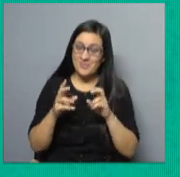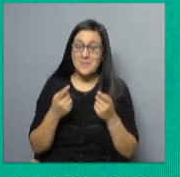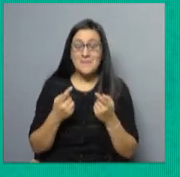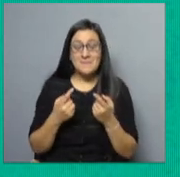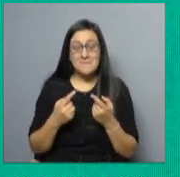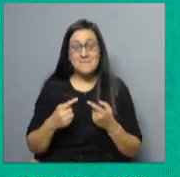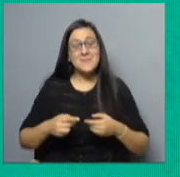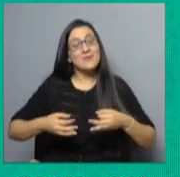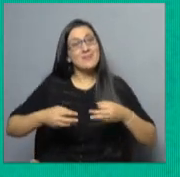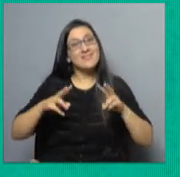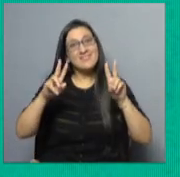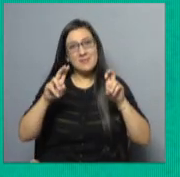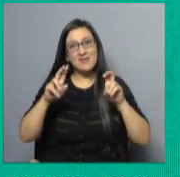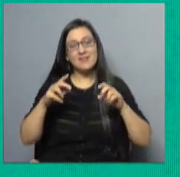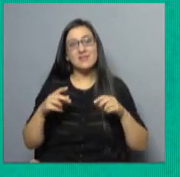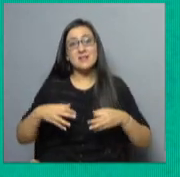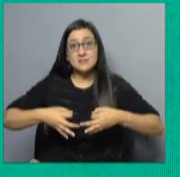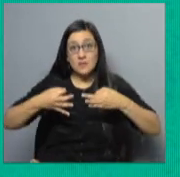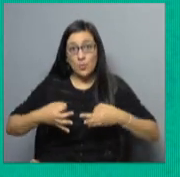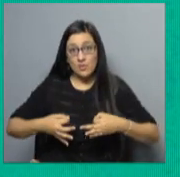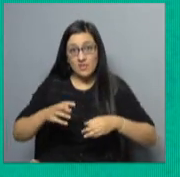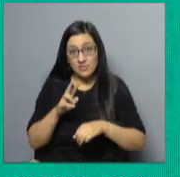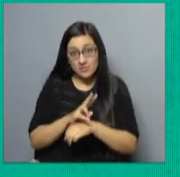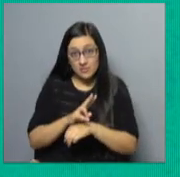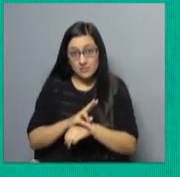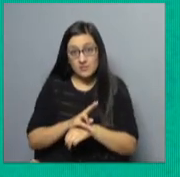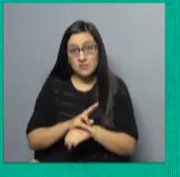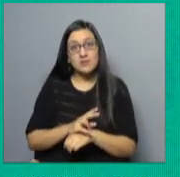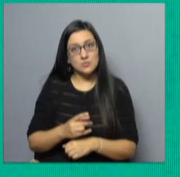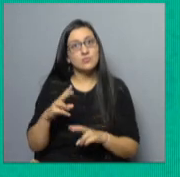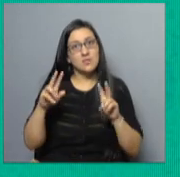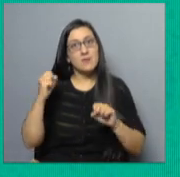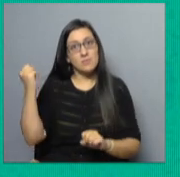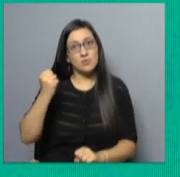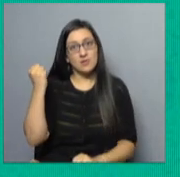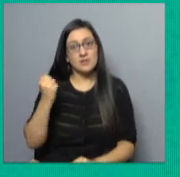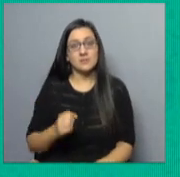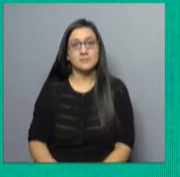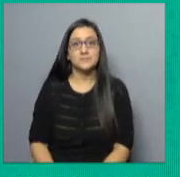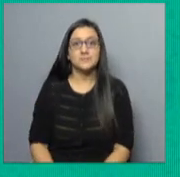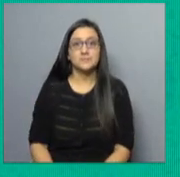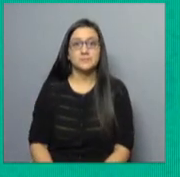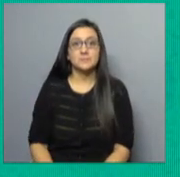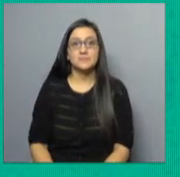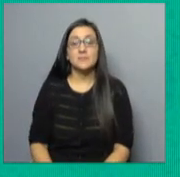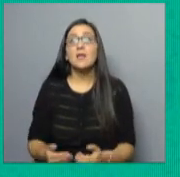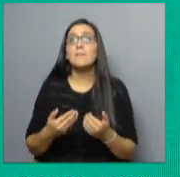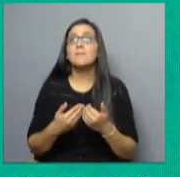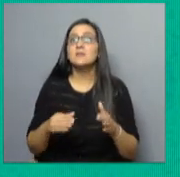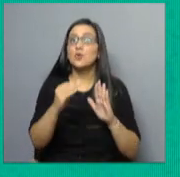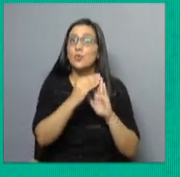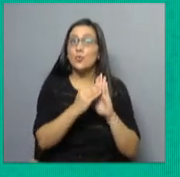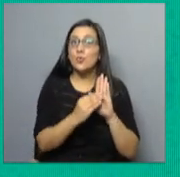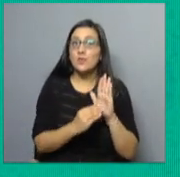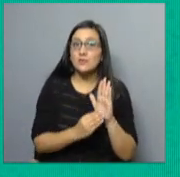uno de los temas de disputa política en los últimos años pero sobre todo en este año y me parto de algo de un dato